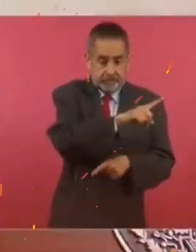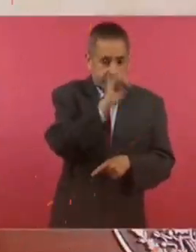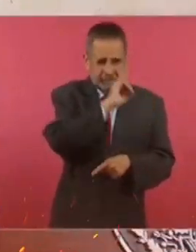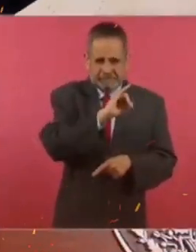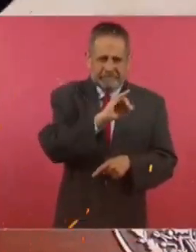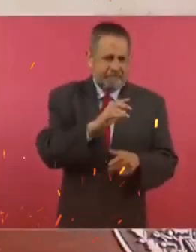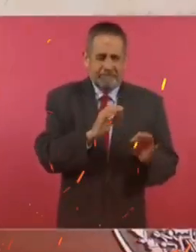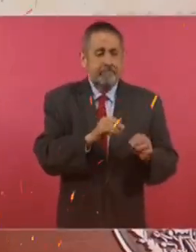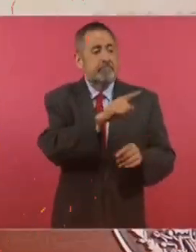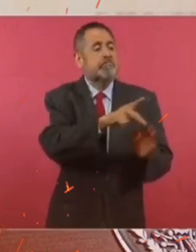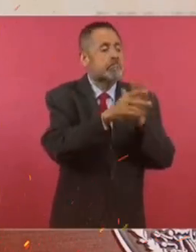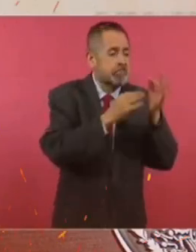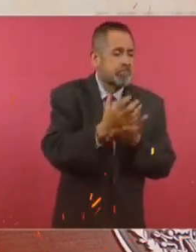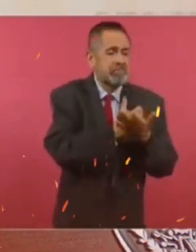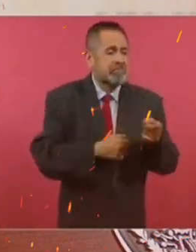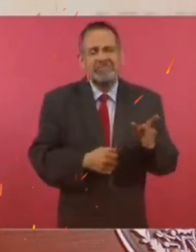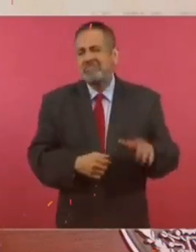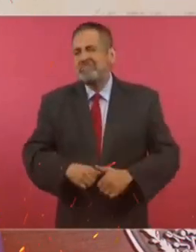Son